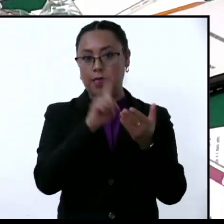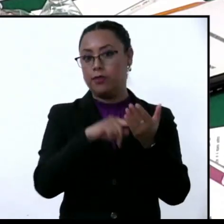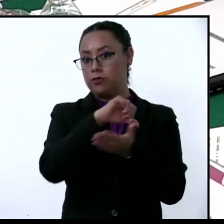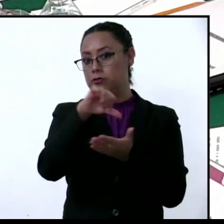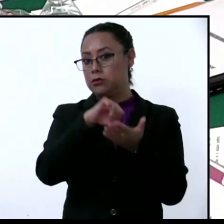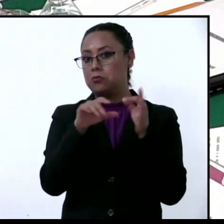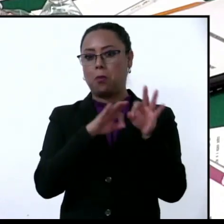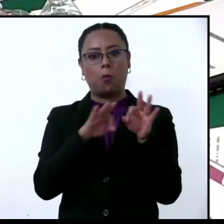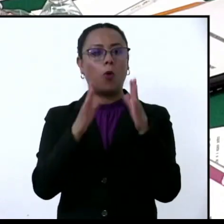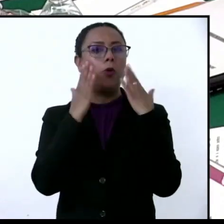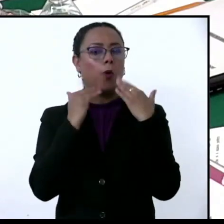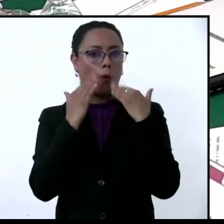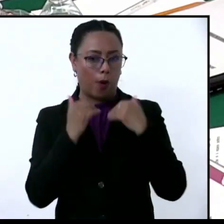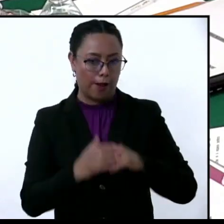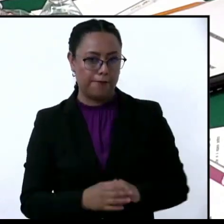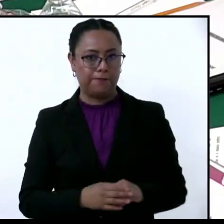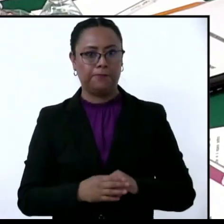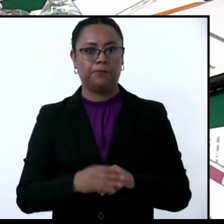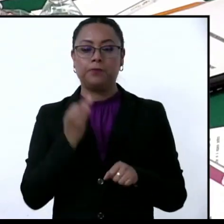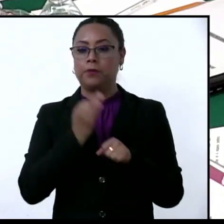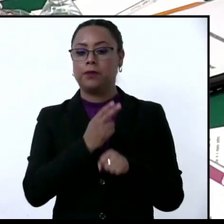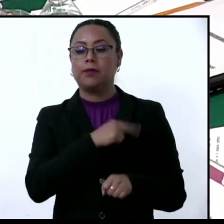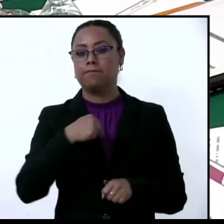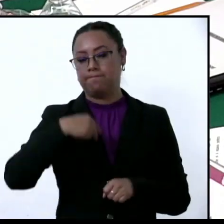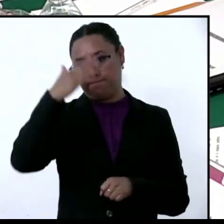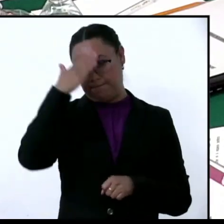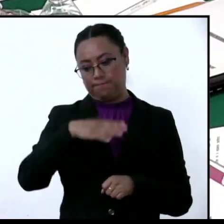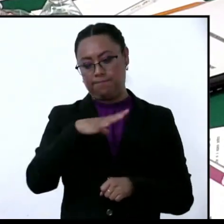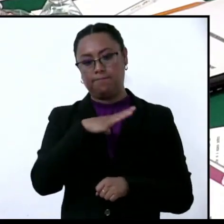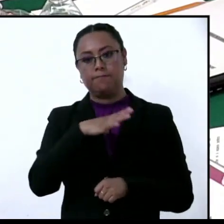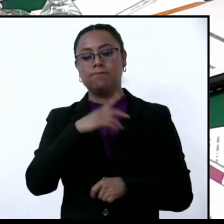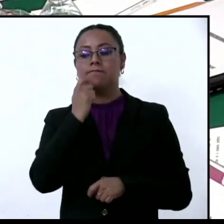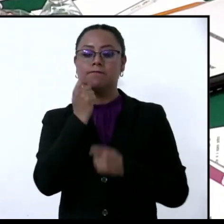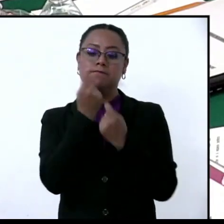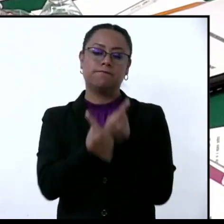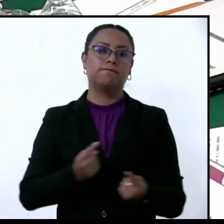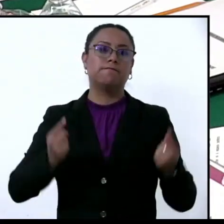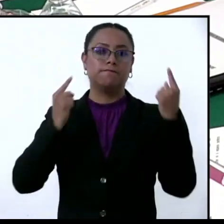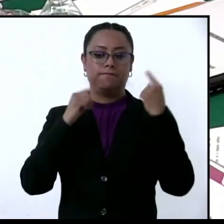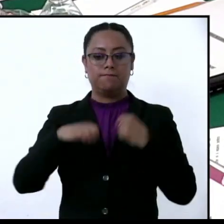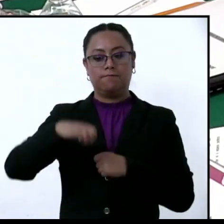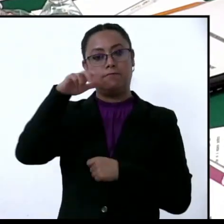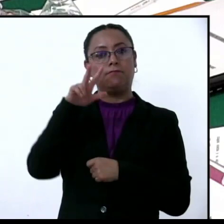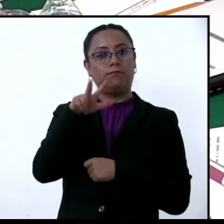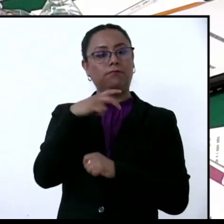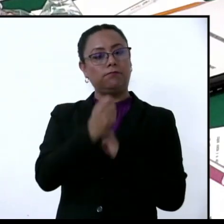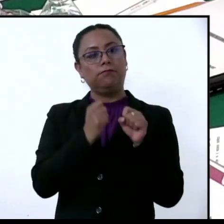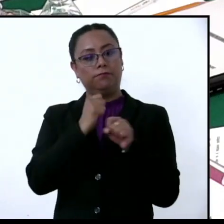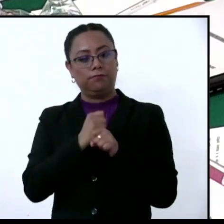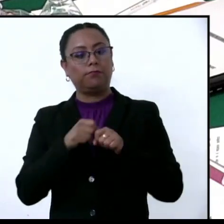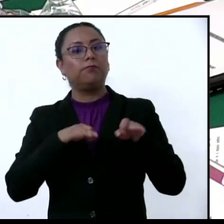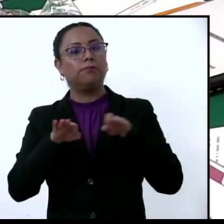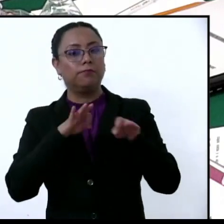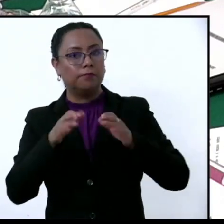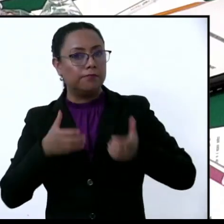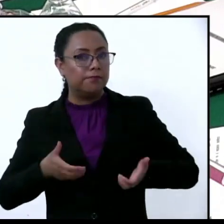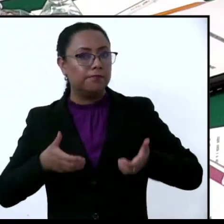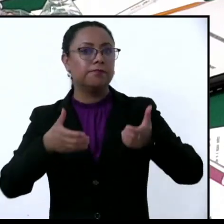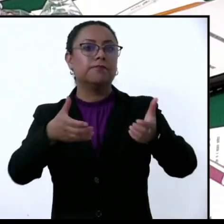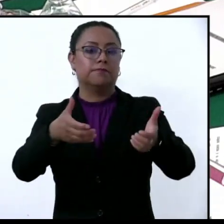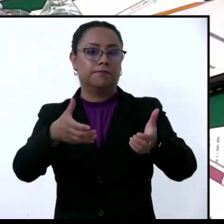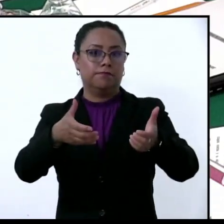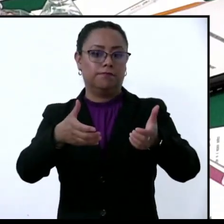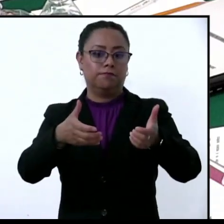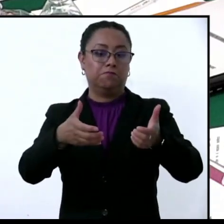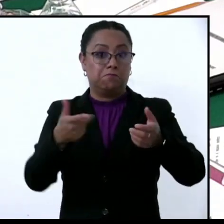trabajo. Sabemos que hoy en día hay niños y niñas menores de edad trabajando en las calles a tan corta